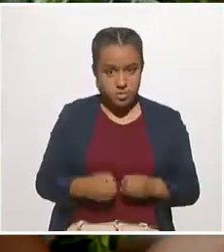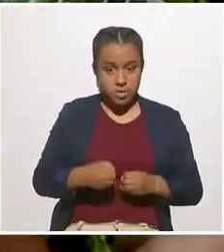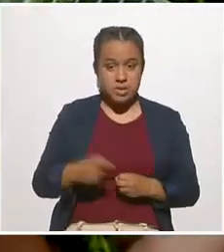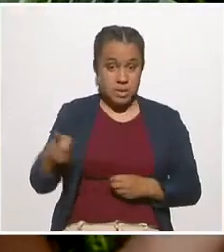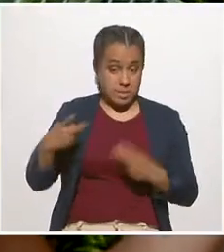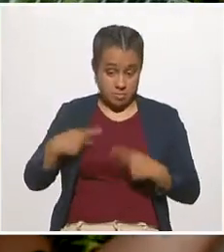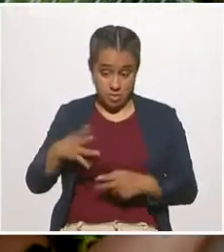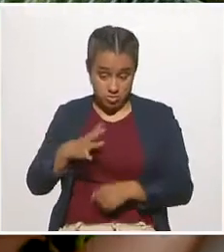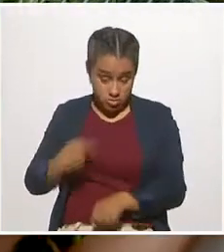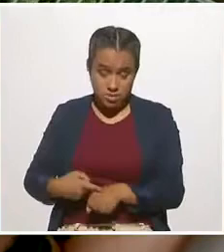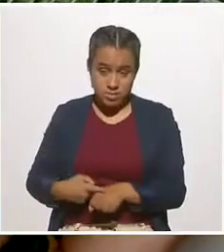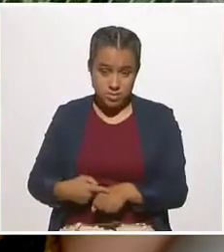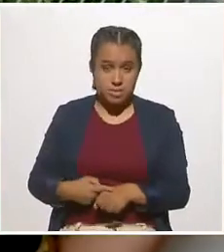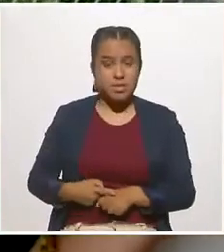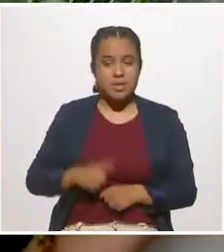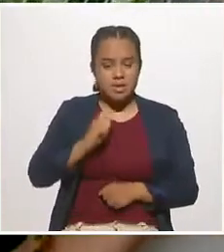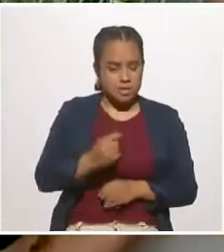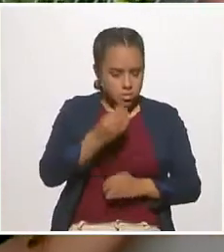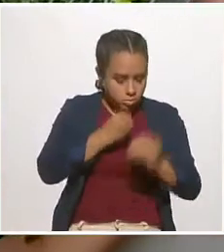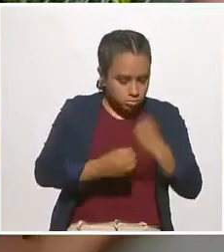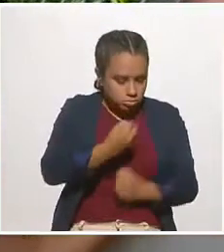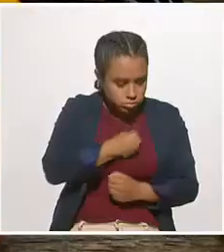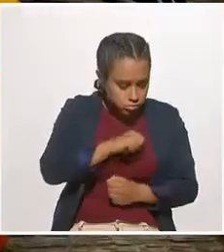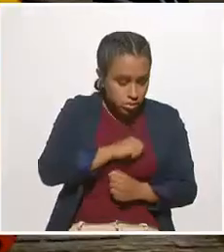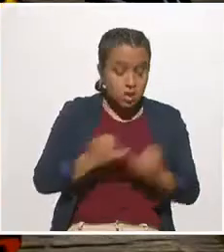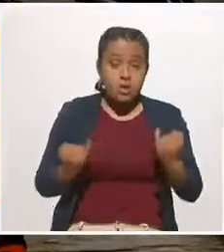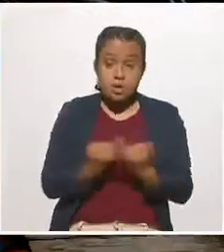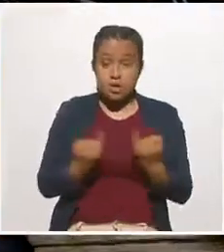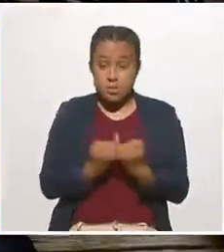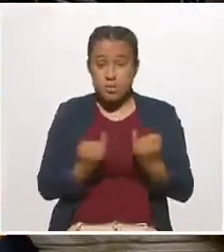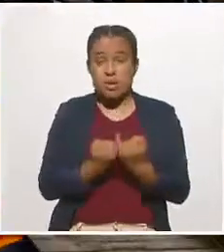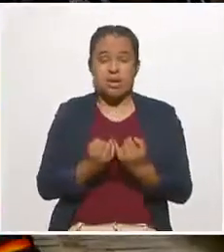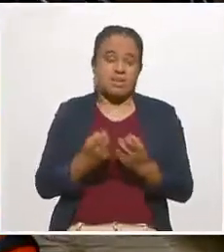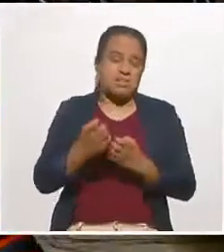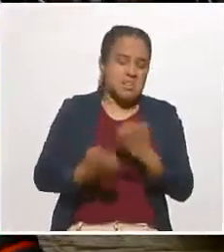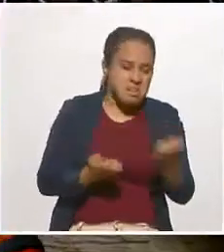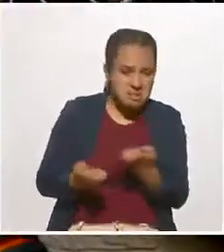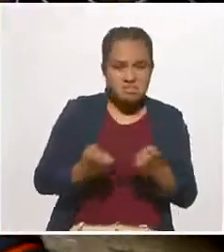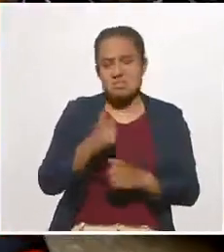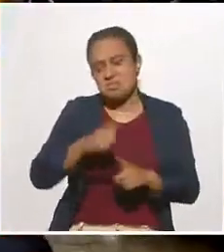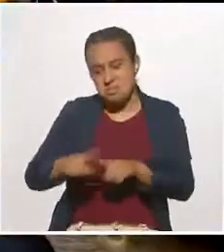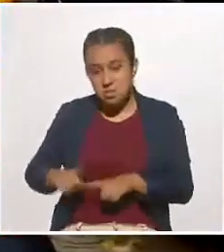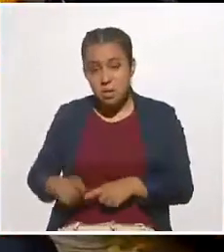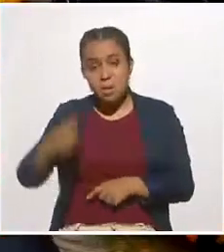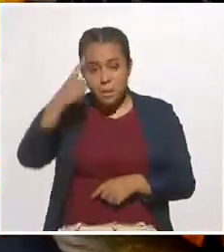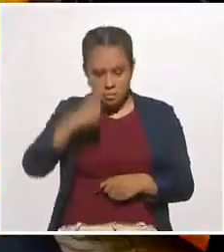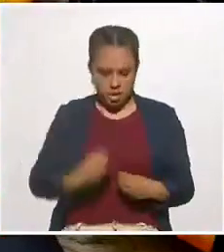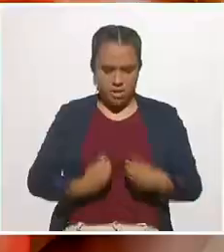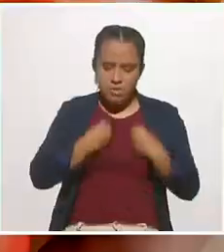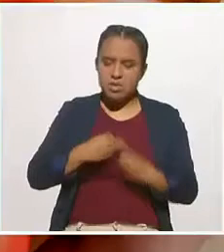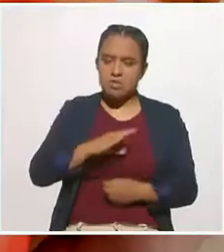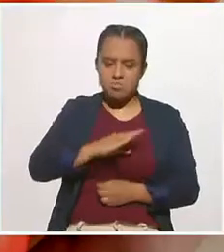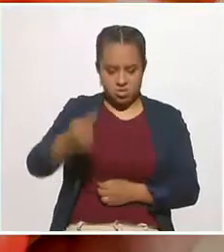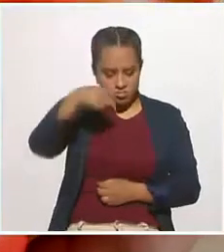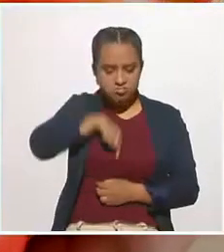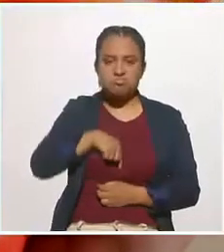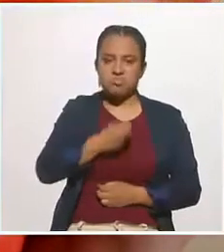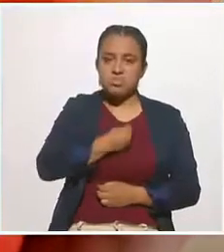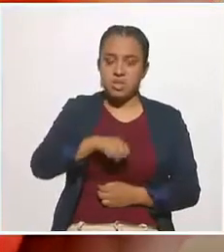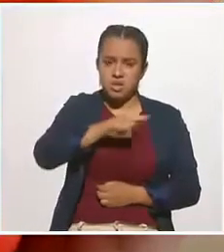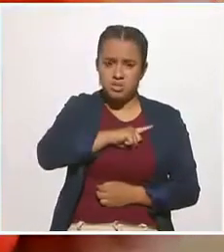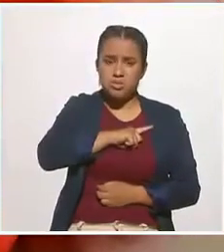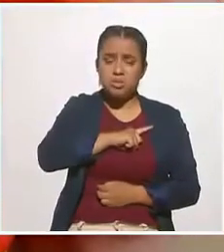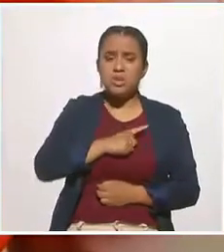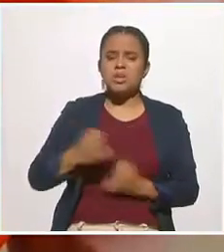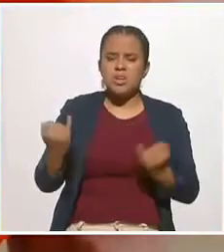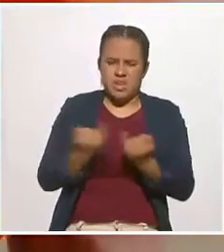nutrición y la actividad física son aspectos fundamentales para llevar un estilo de vida saludable y aprender qué es lo que hace que el nivel de